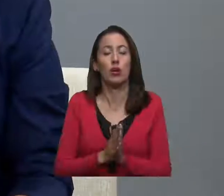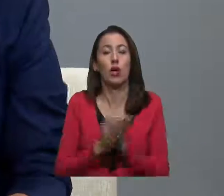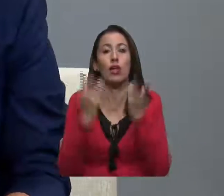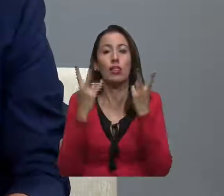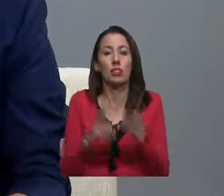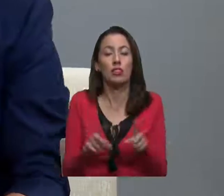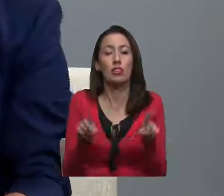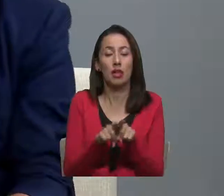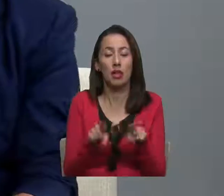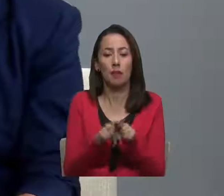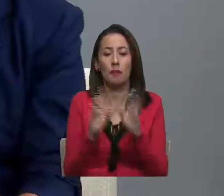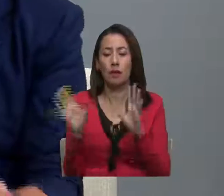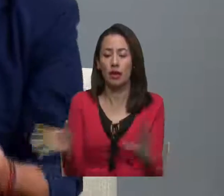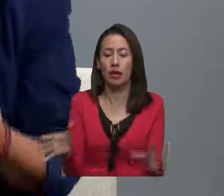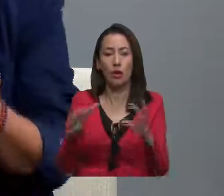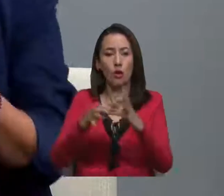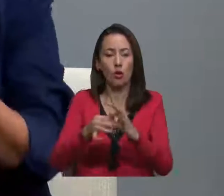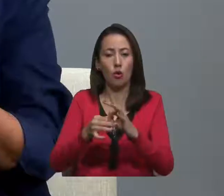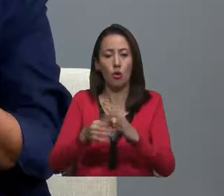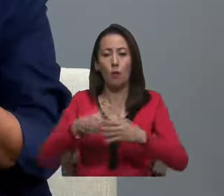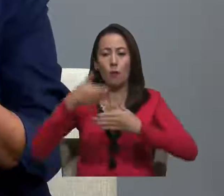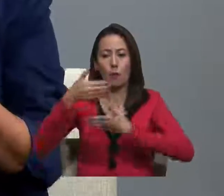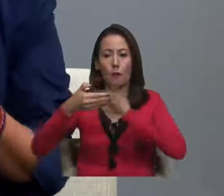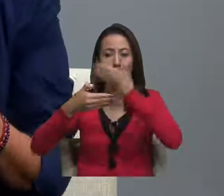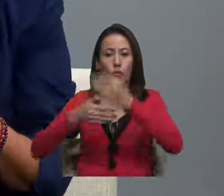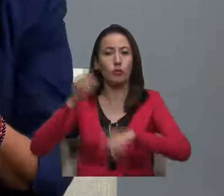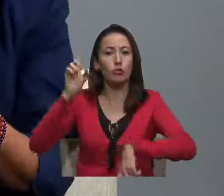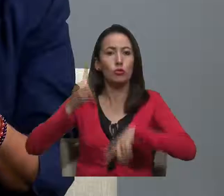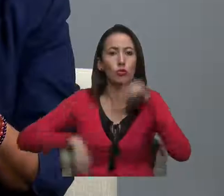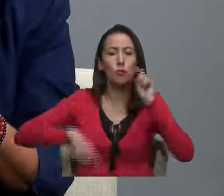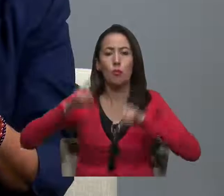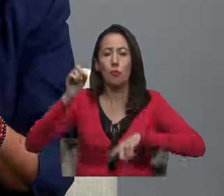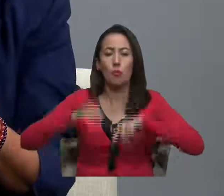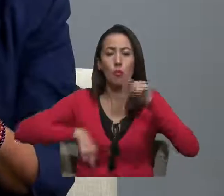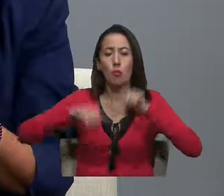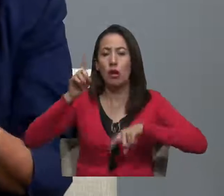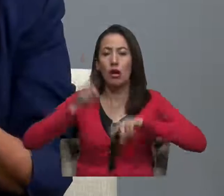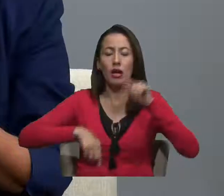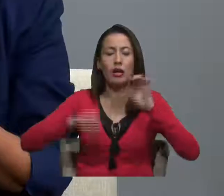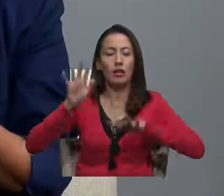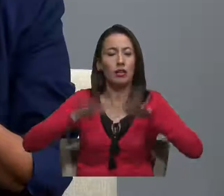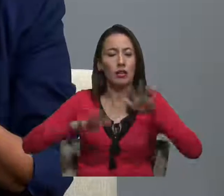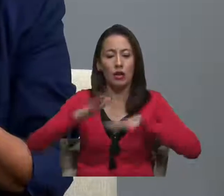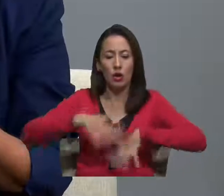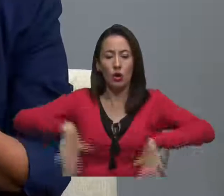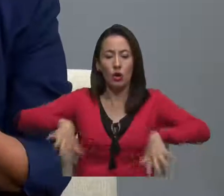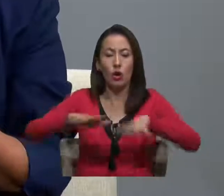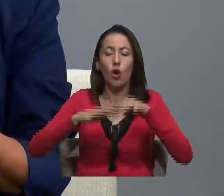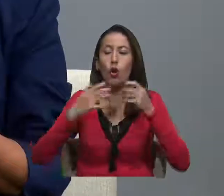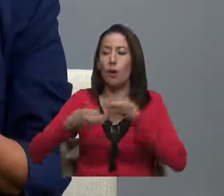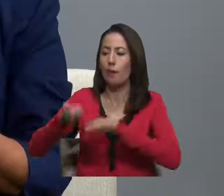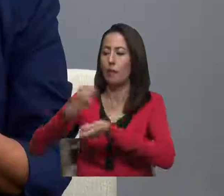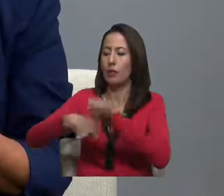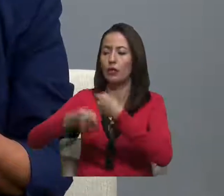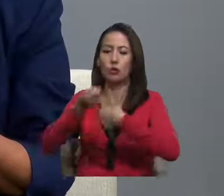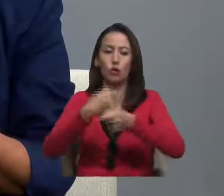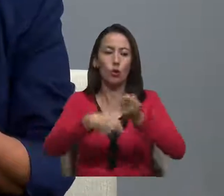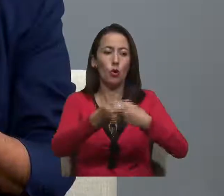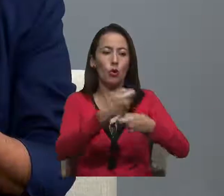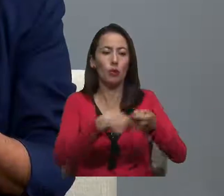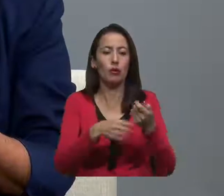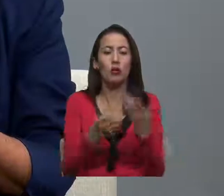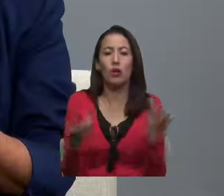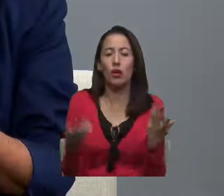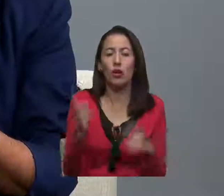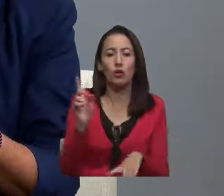acoplado al ciclo productivo pues no puede ser que a usted le dan un crédito después de que ya se endeudó y vendió el producto y ya está